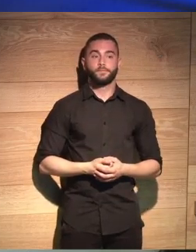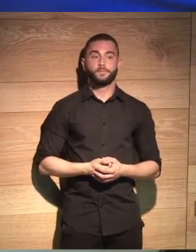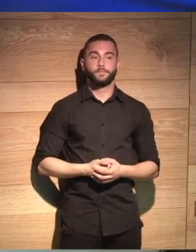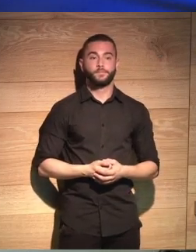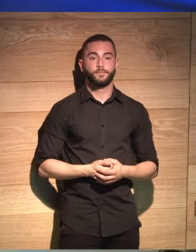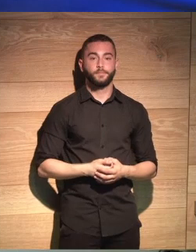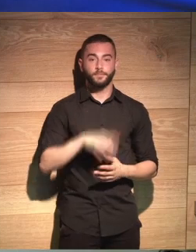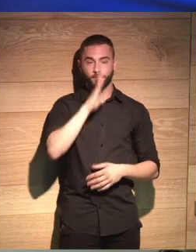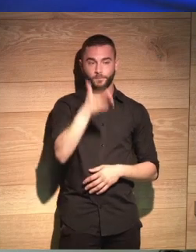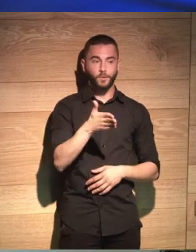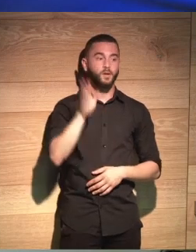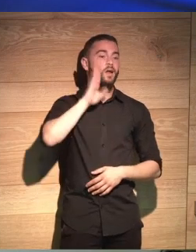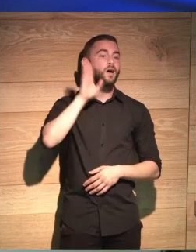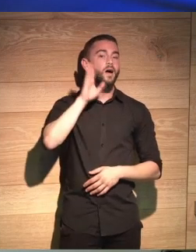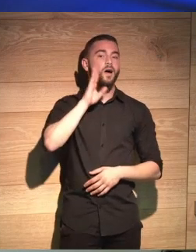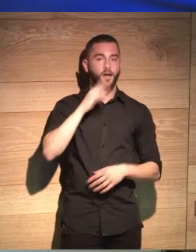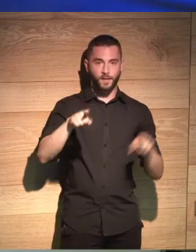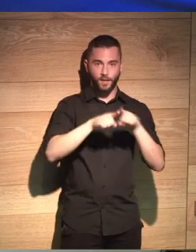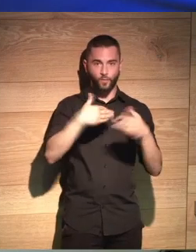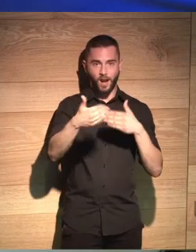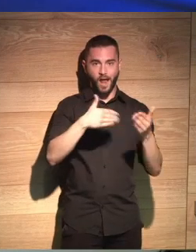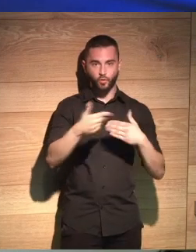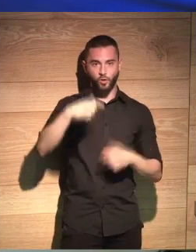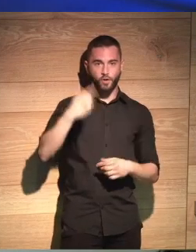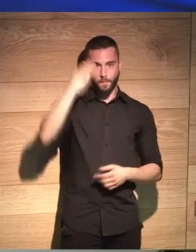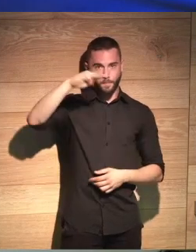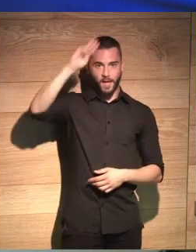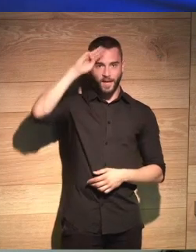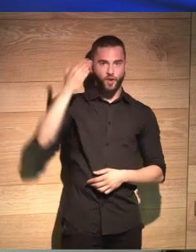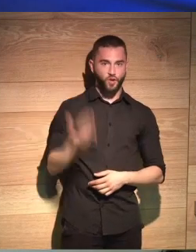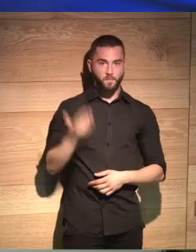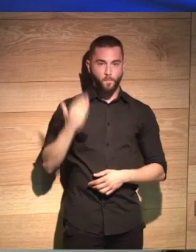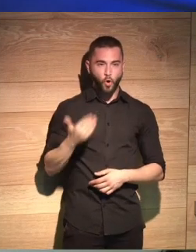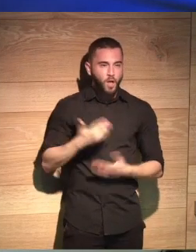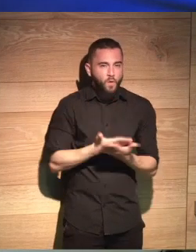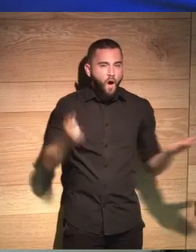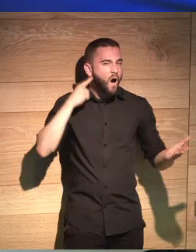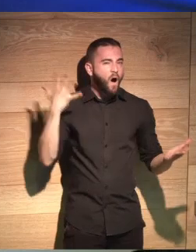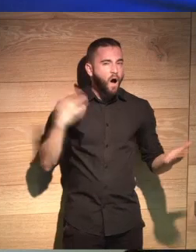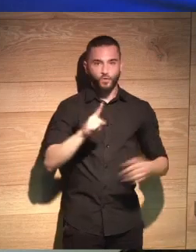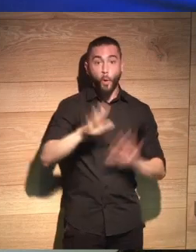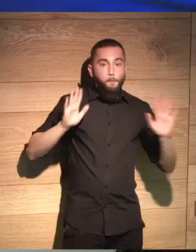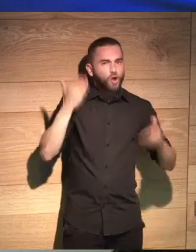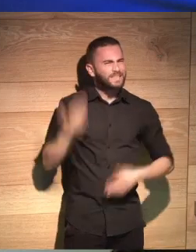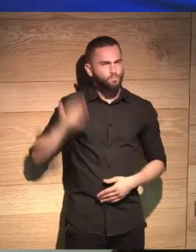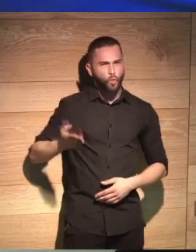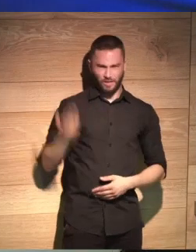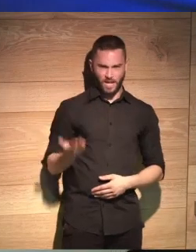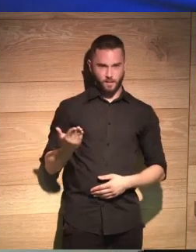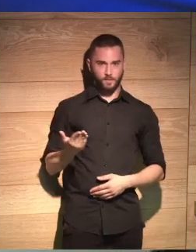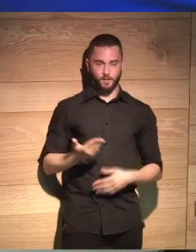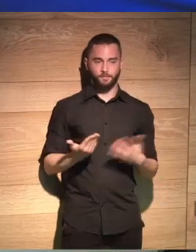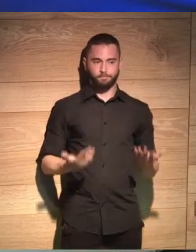en el candelero como autor mexicano importante al máximo, ¿no? Sin embargo, es muy importante. Pero siempre está de algún modo,